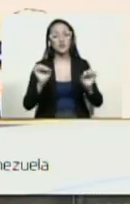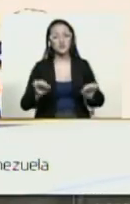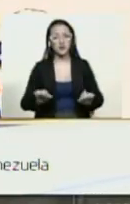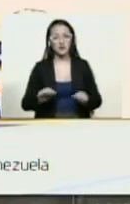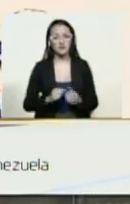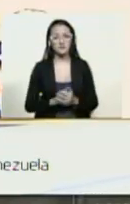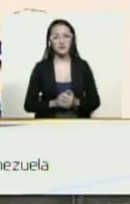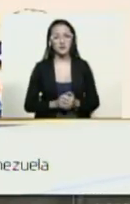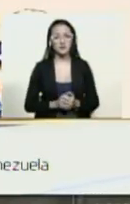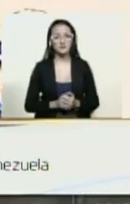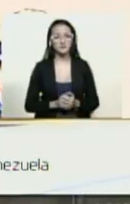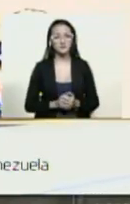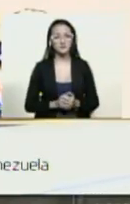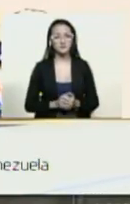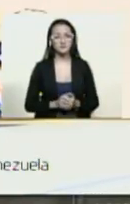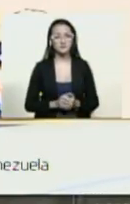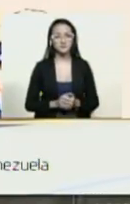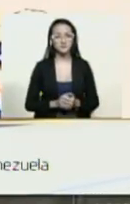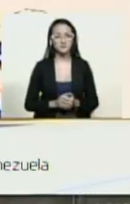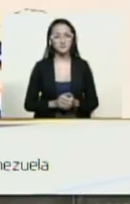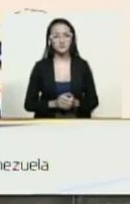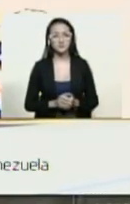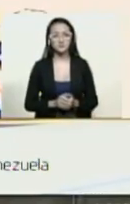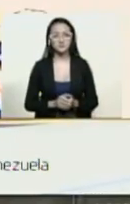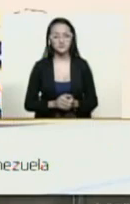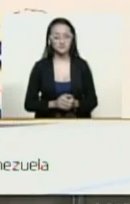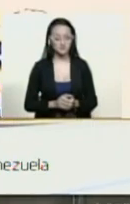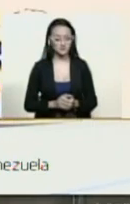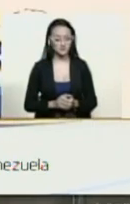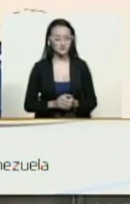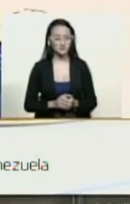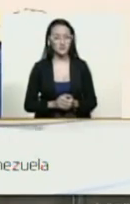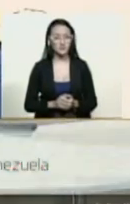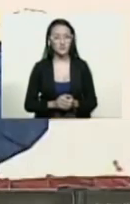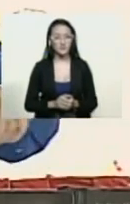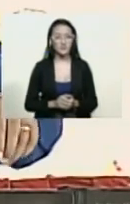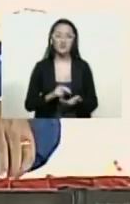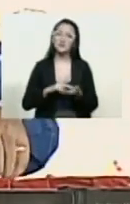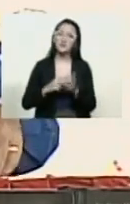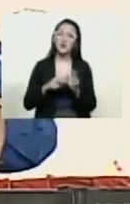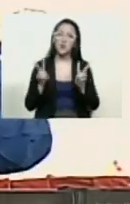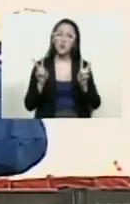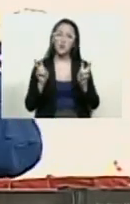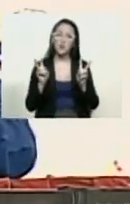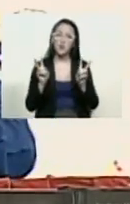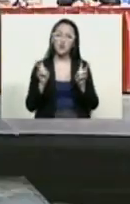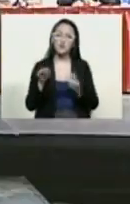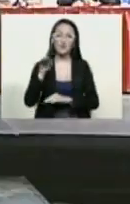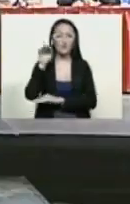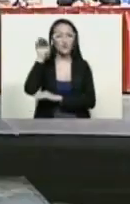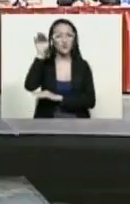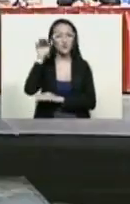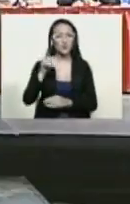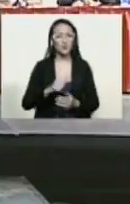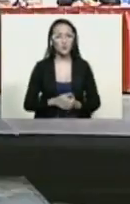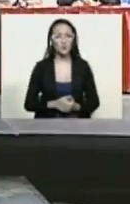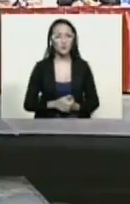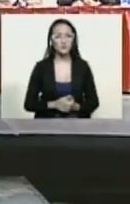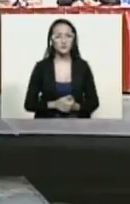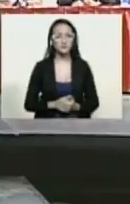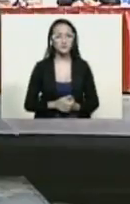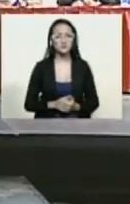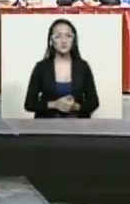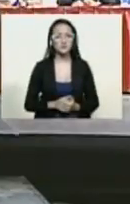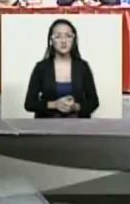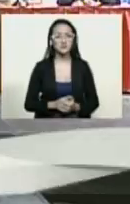un nuevo concepto, configura lo nuevo hacia el futuro de lo que tiene que